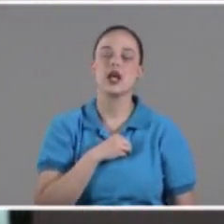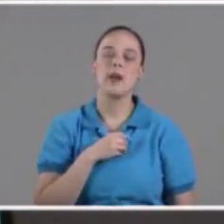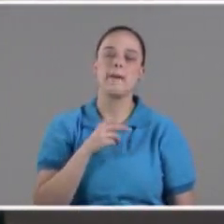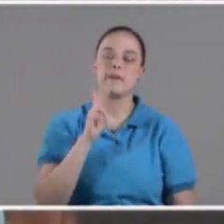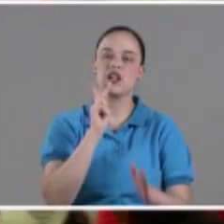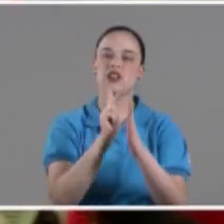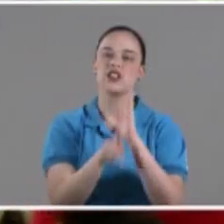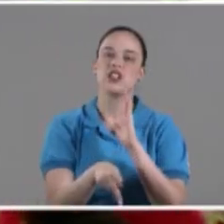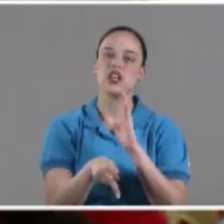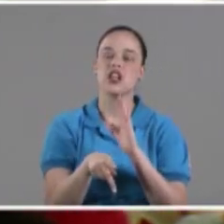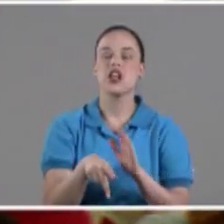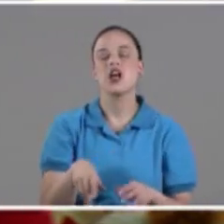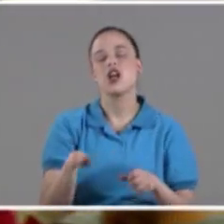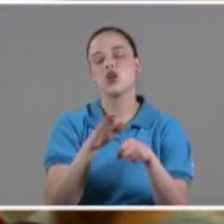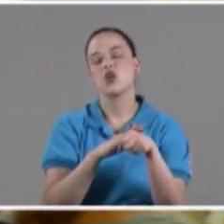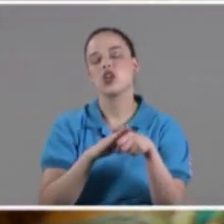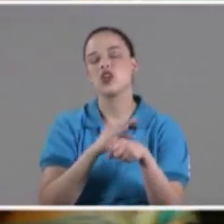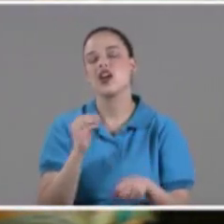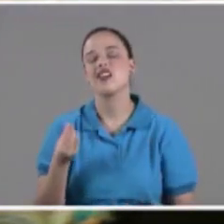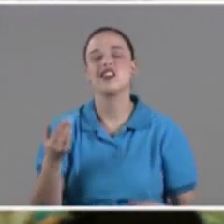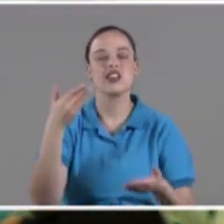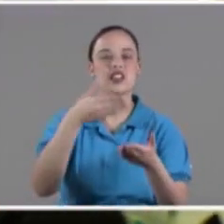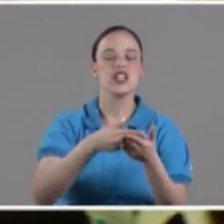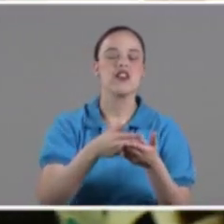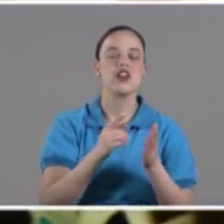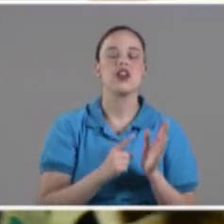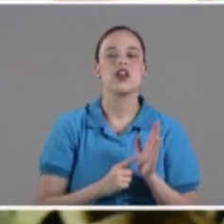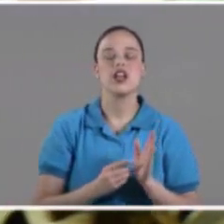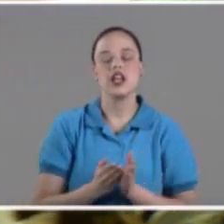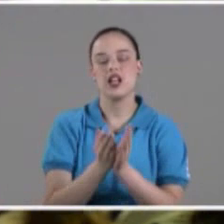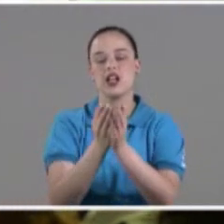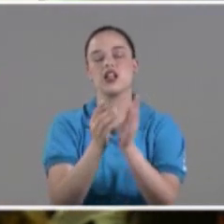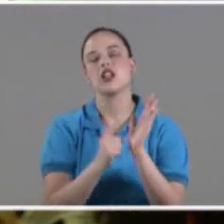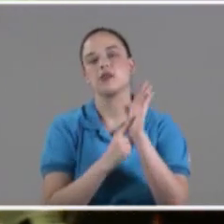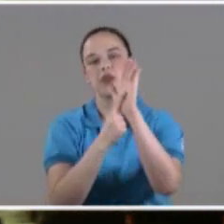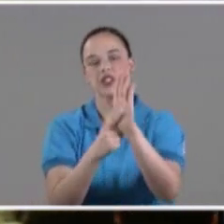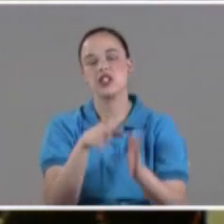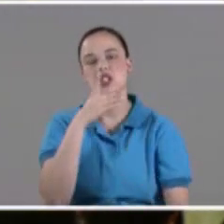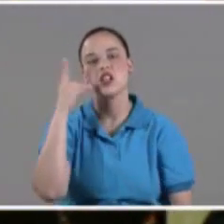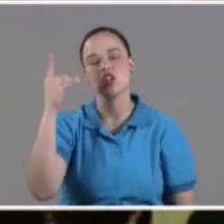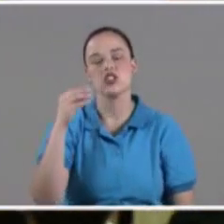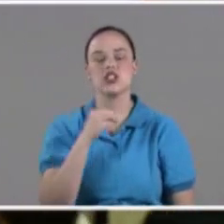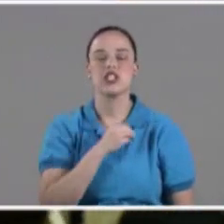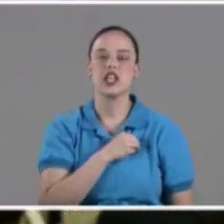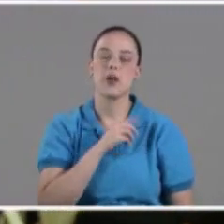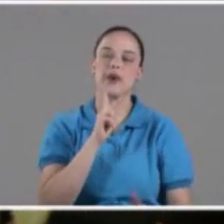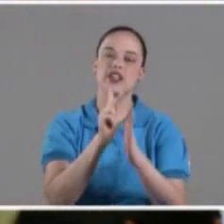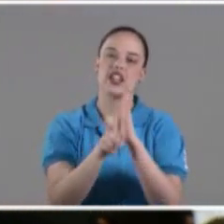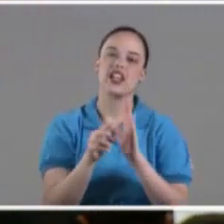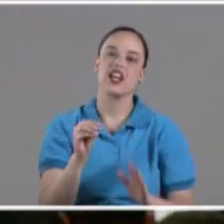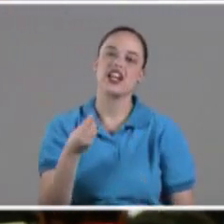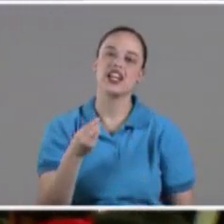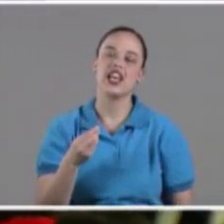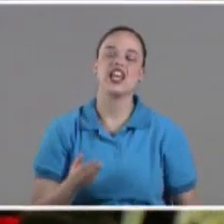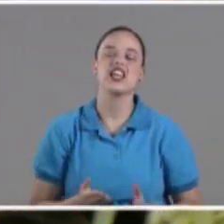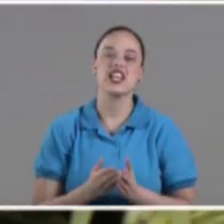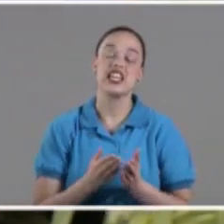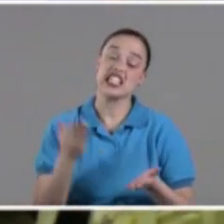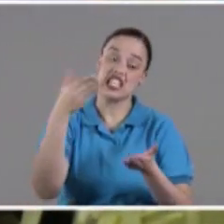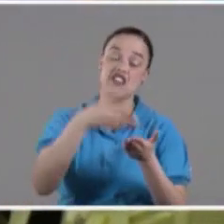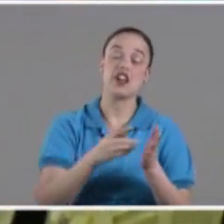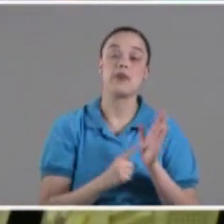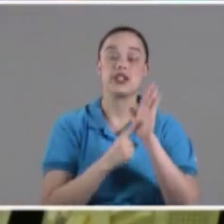que quiere matar al que va a llevar el arca del pacto que quiere matar al que lleva la presencia del Señor